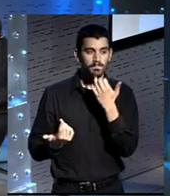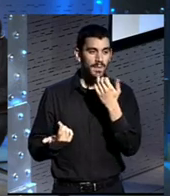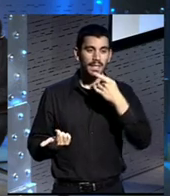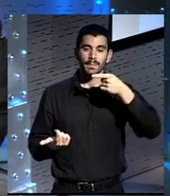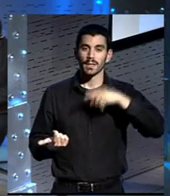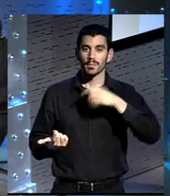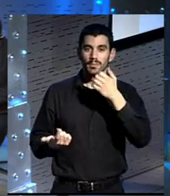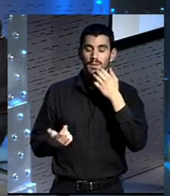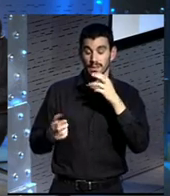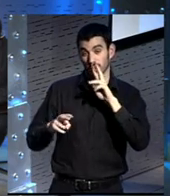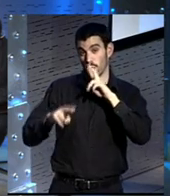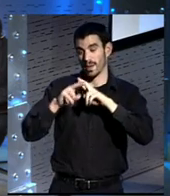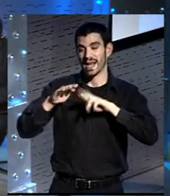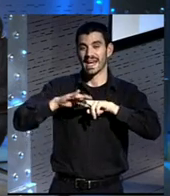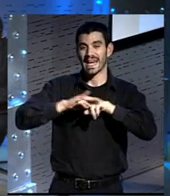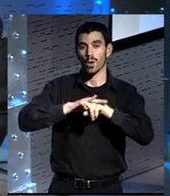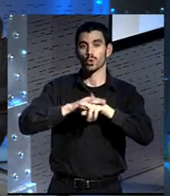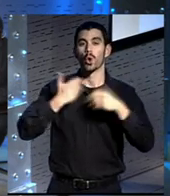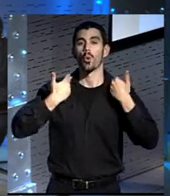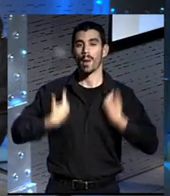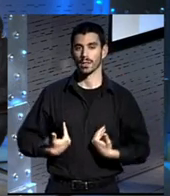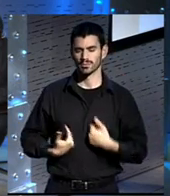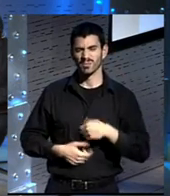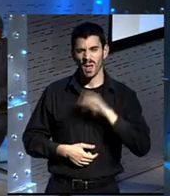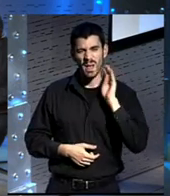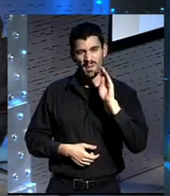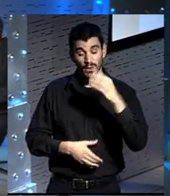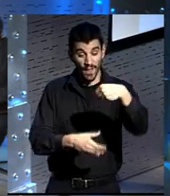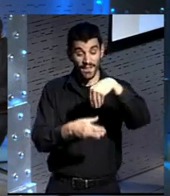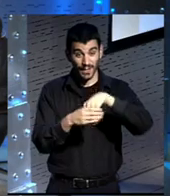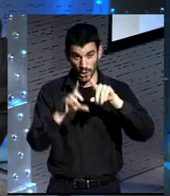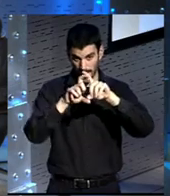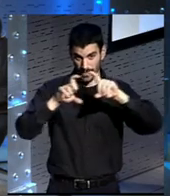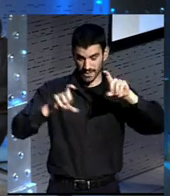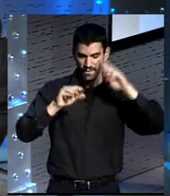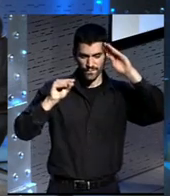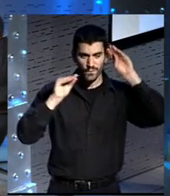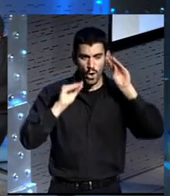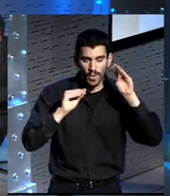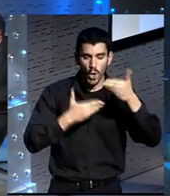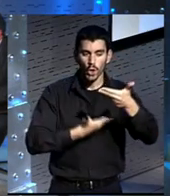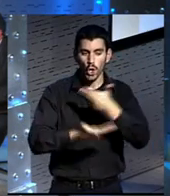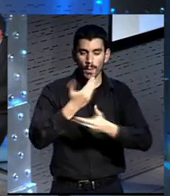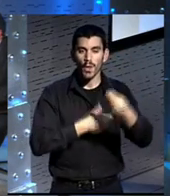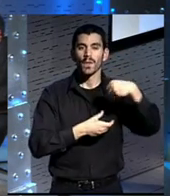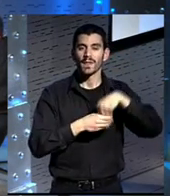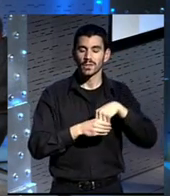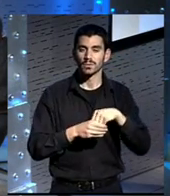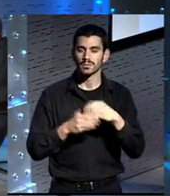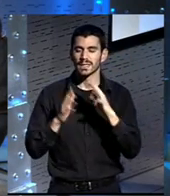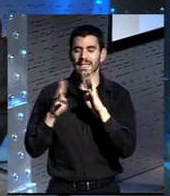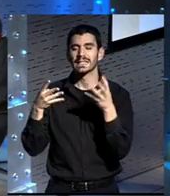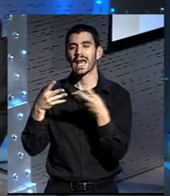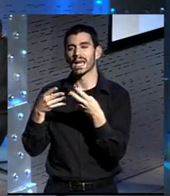en el aspecto de los recursos humanos. ¿Qué peso tiene Internet como canal de formación, como espacio de colaboración interna dentro de las entidades